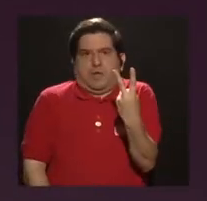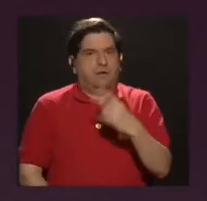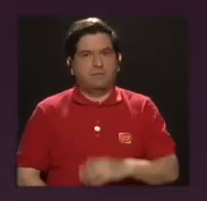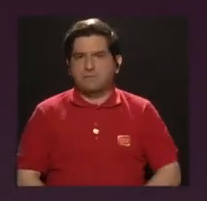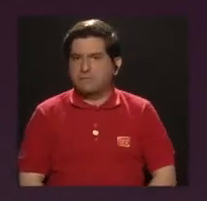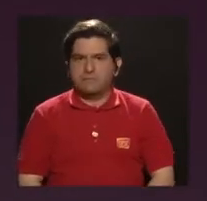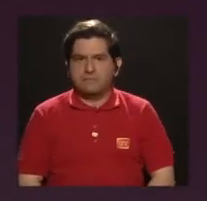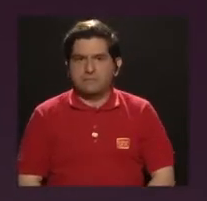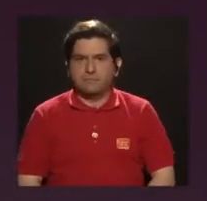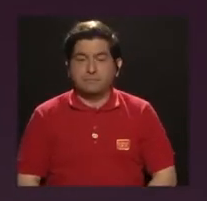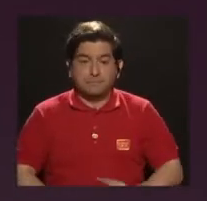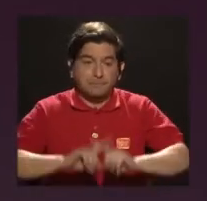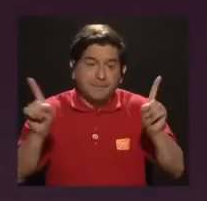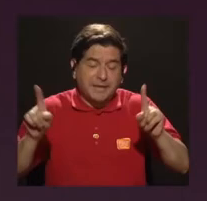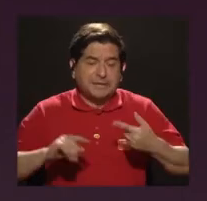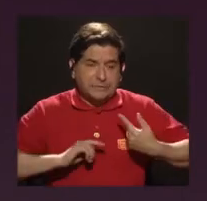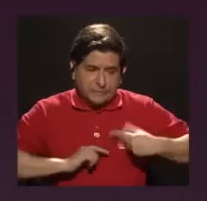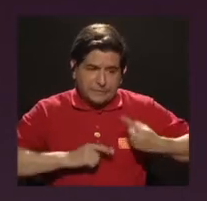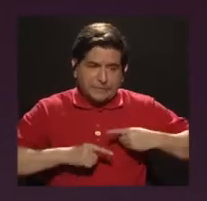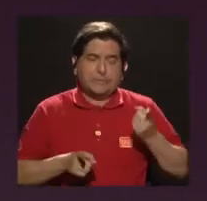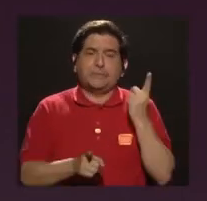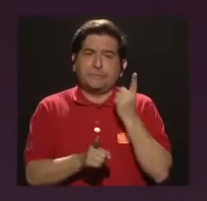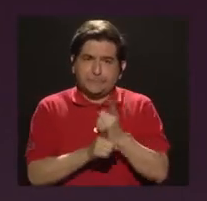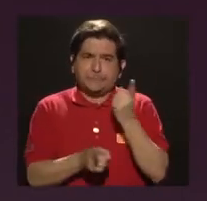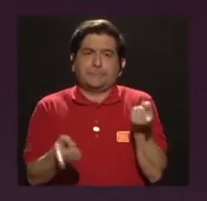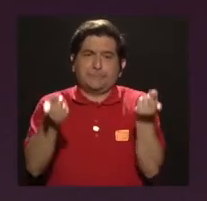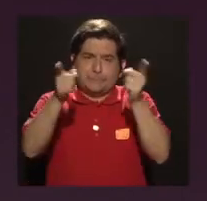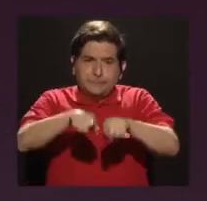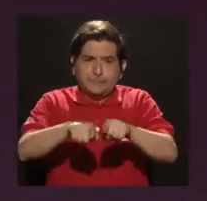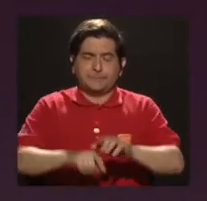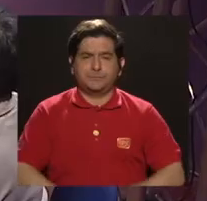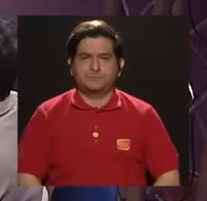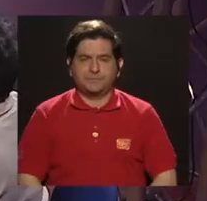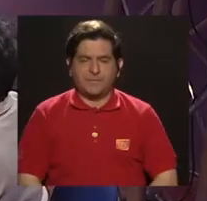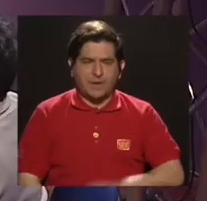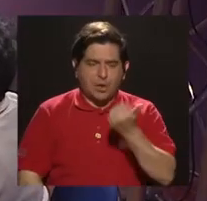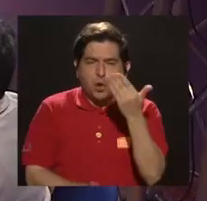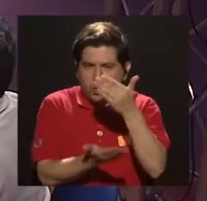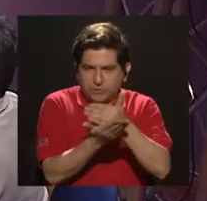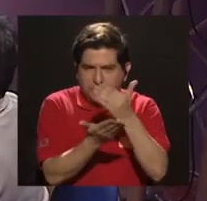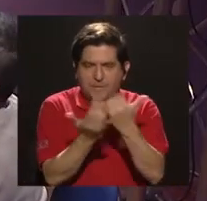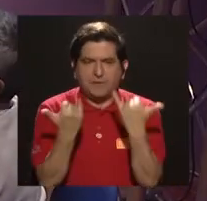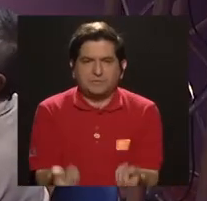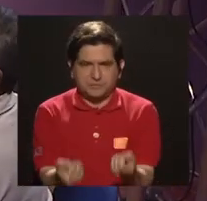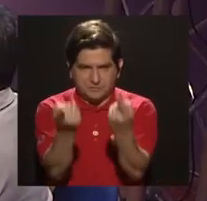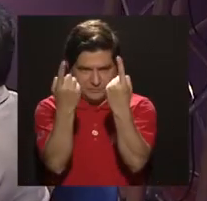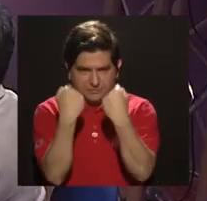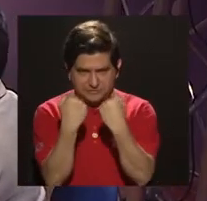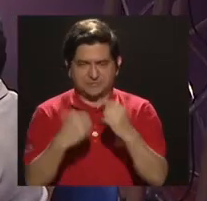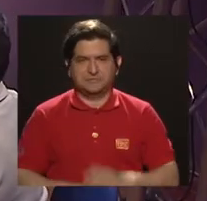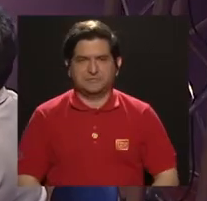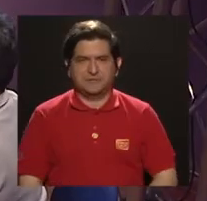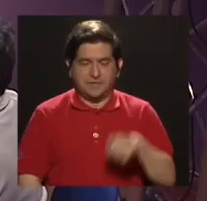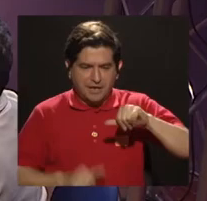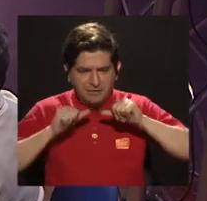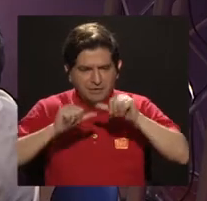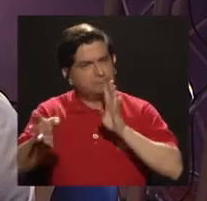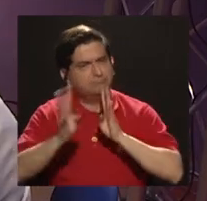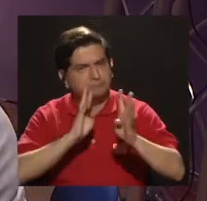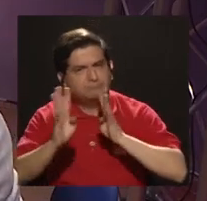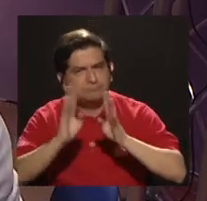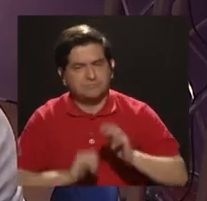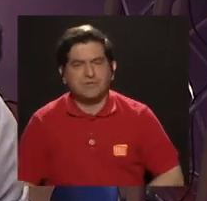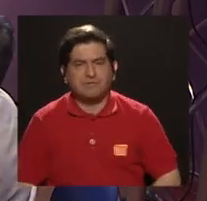sin embargo de y dolorosamente así es vamos a hacer otra pausa regresamos en un momento a continuar hablando